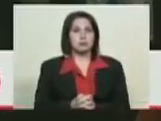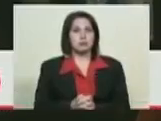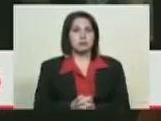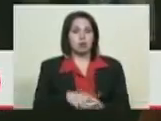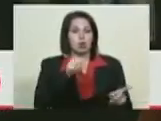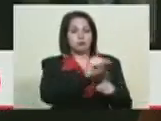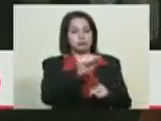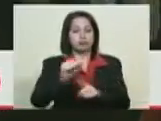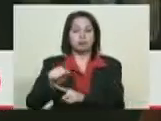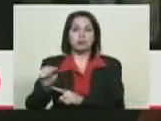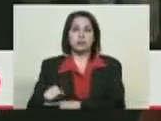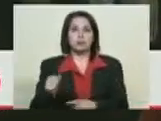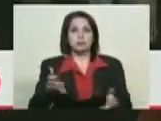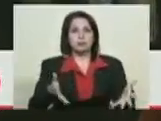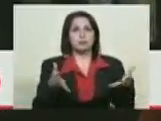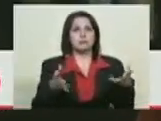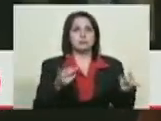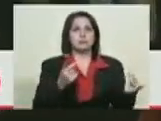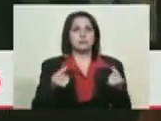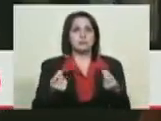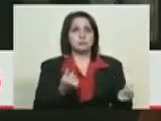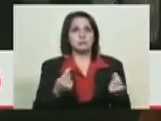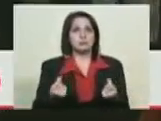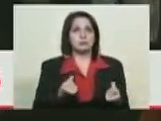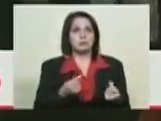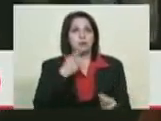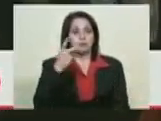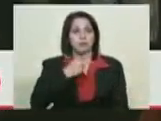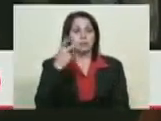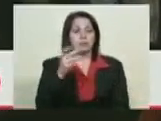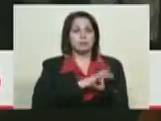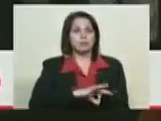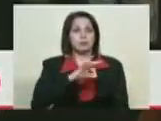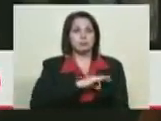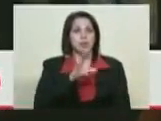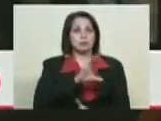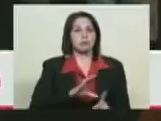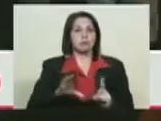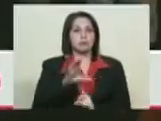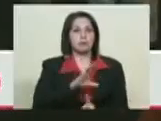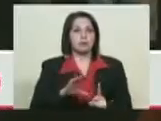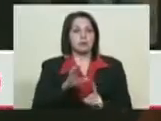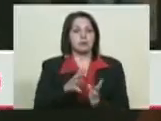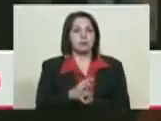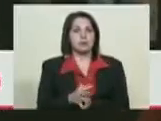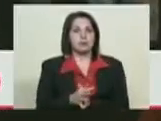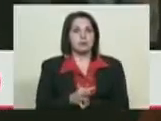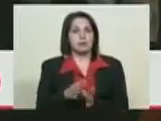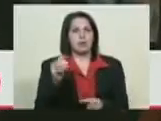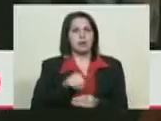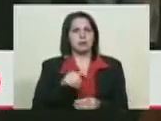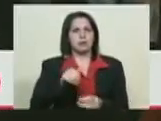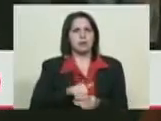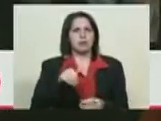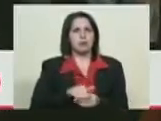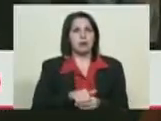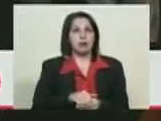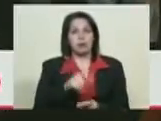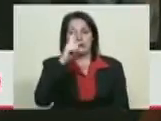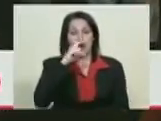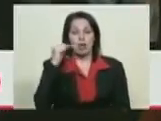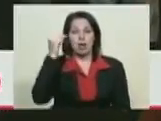victorias económicas, políticas, sociales, culturales y electorales del